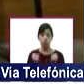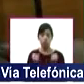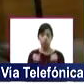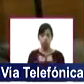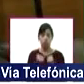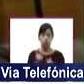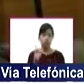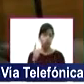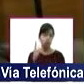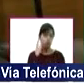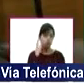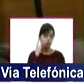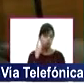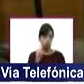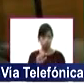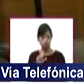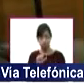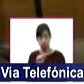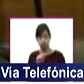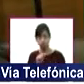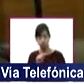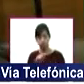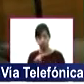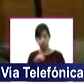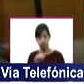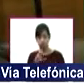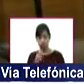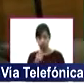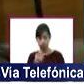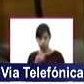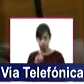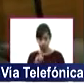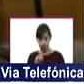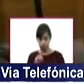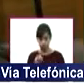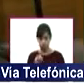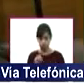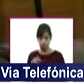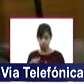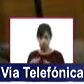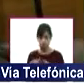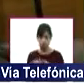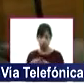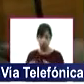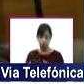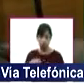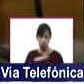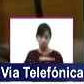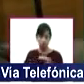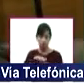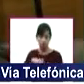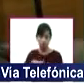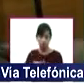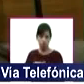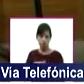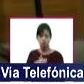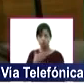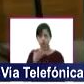no del todo. Por otra parte, una pregunta como esa